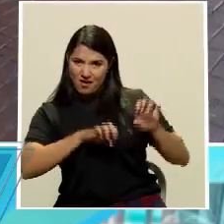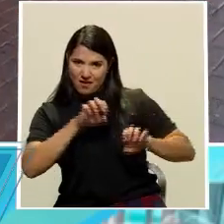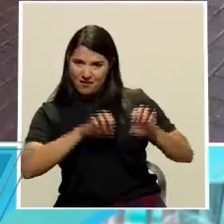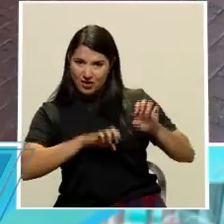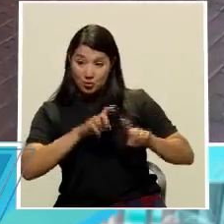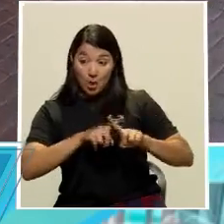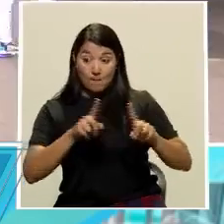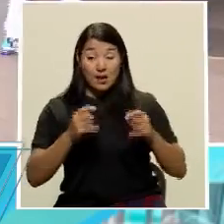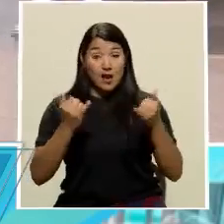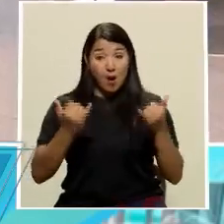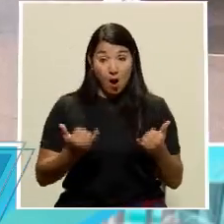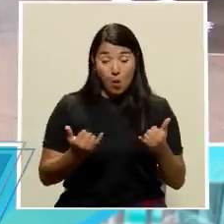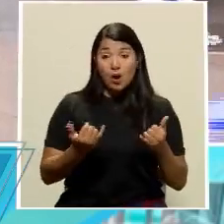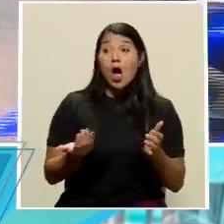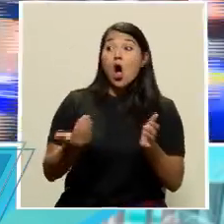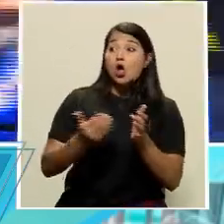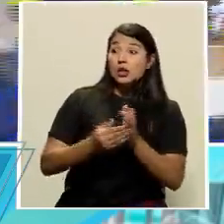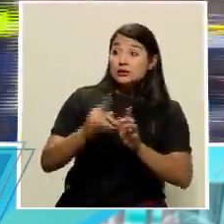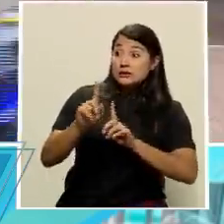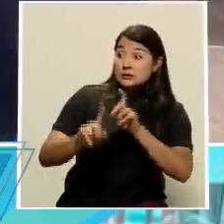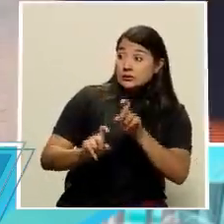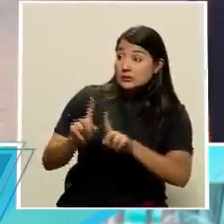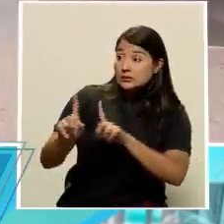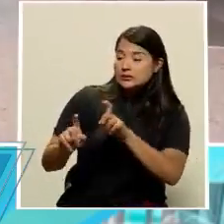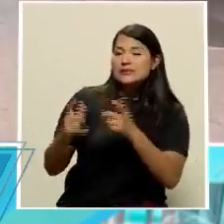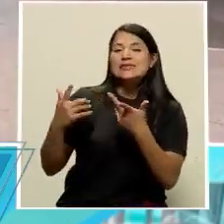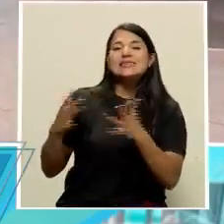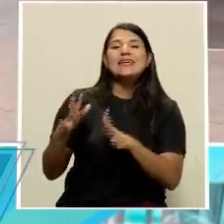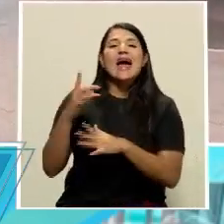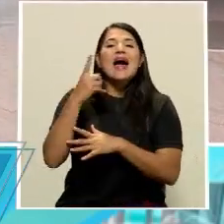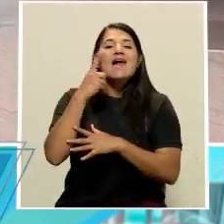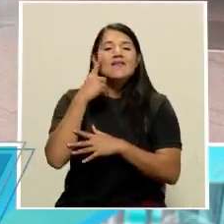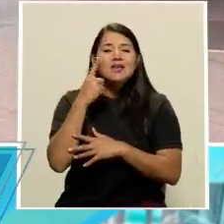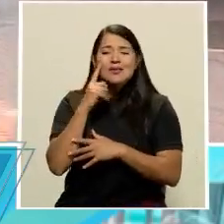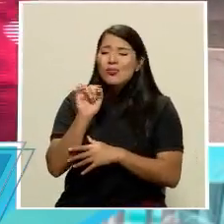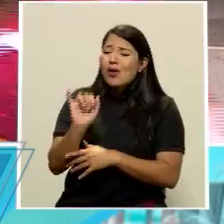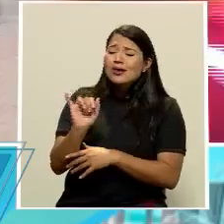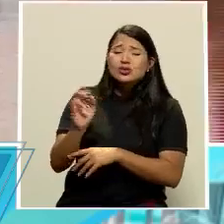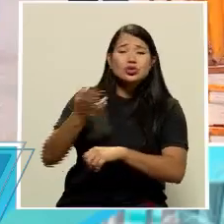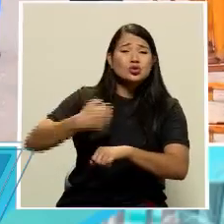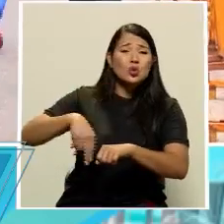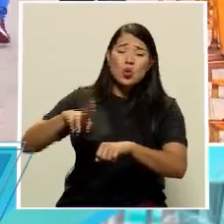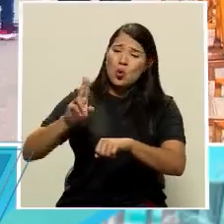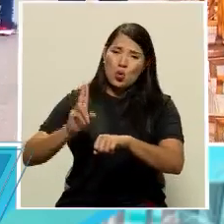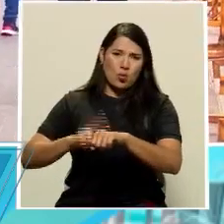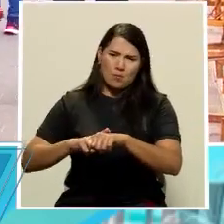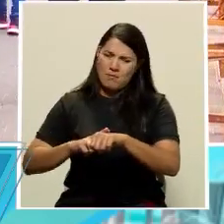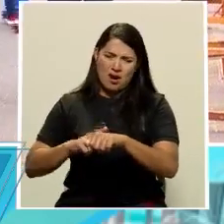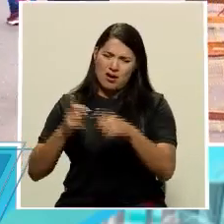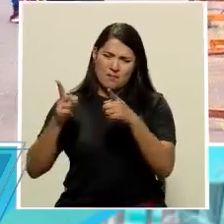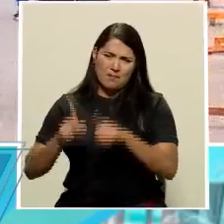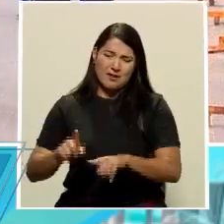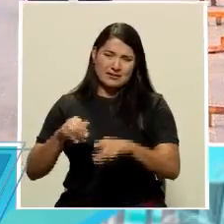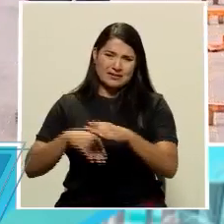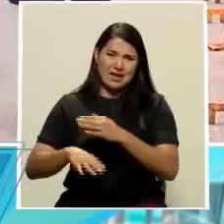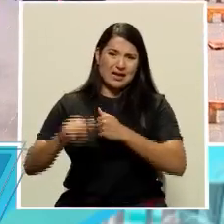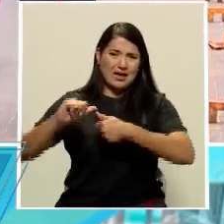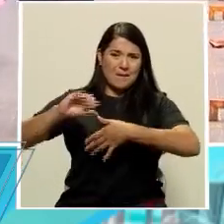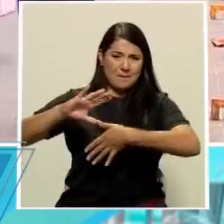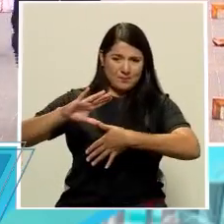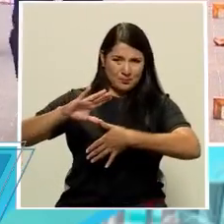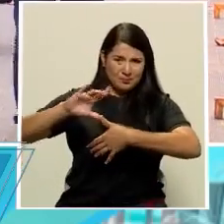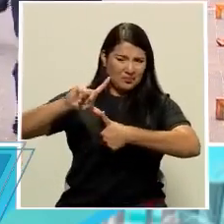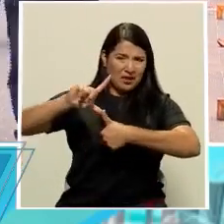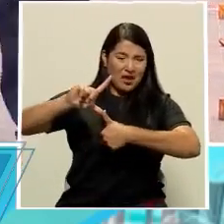otras investigaciones, hemos visto que este es un comportamiento normal que se da por lo menos en América Latina en